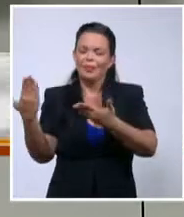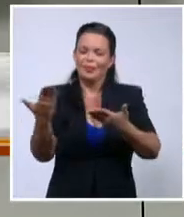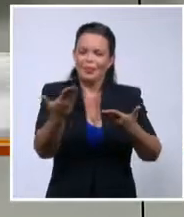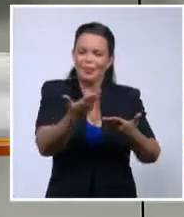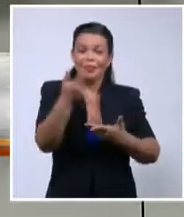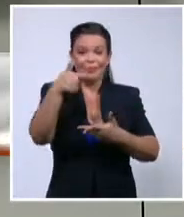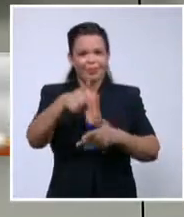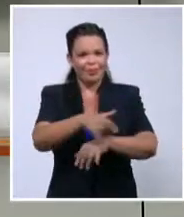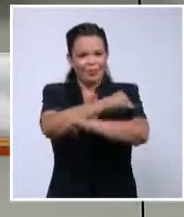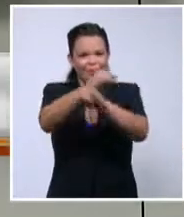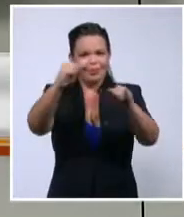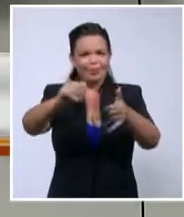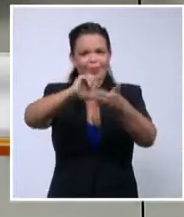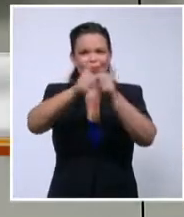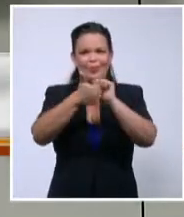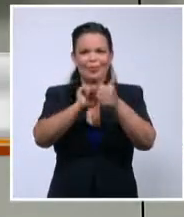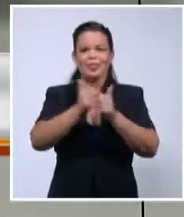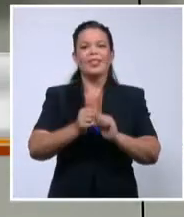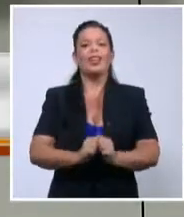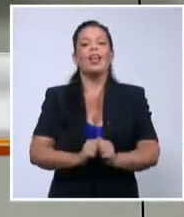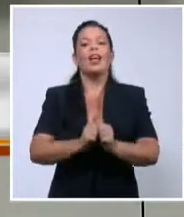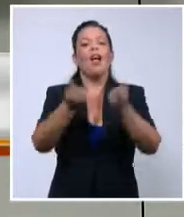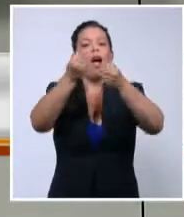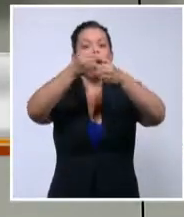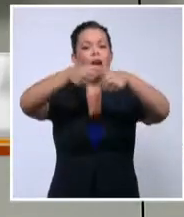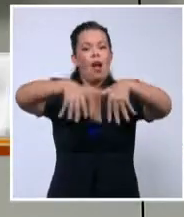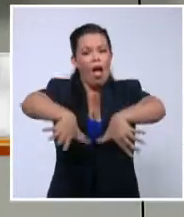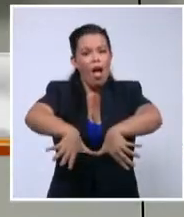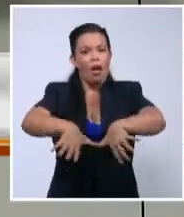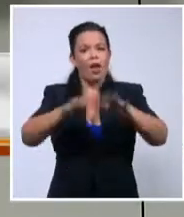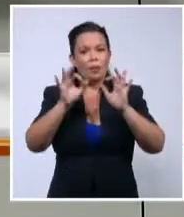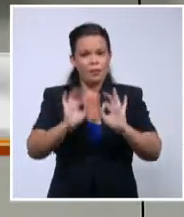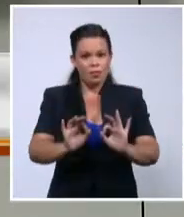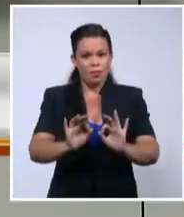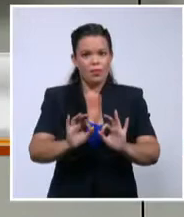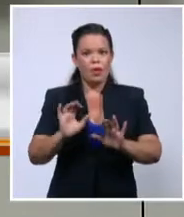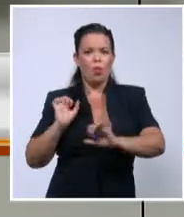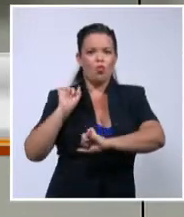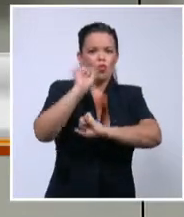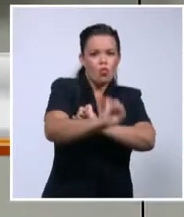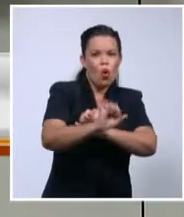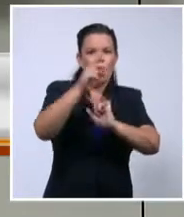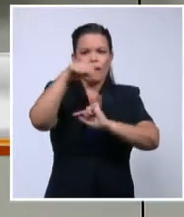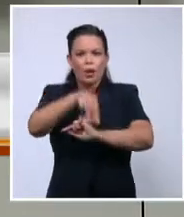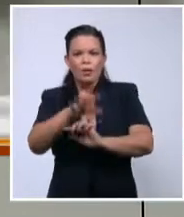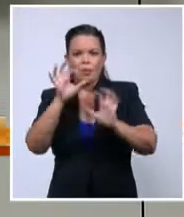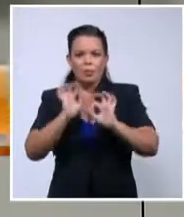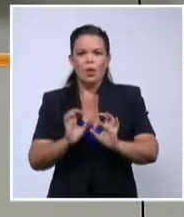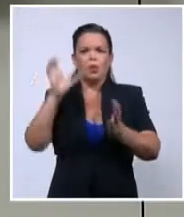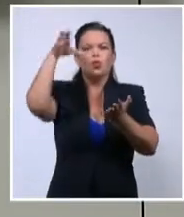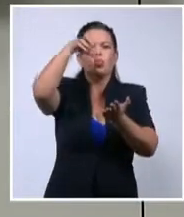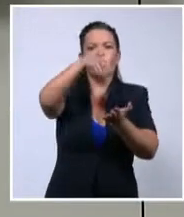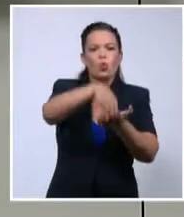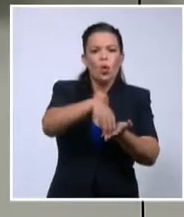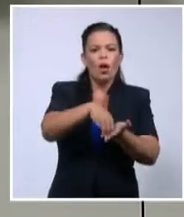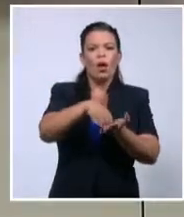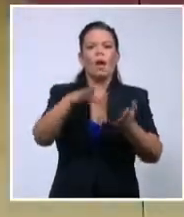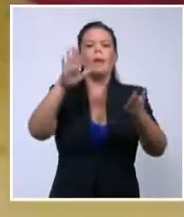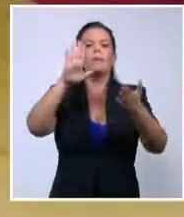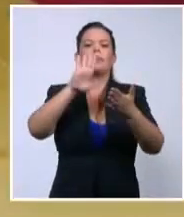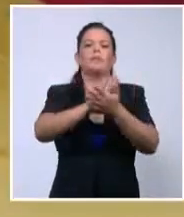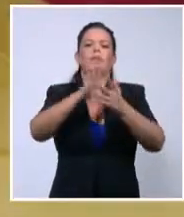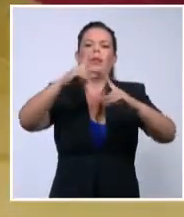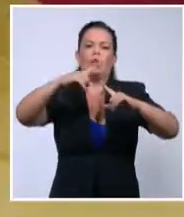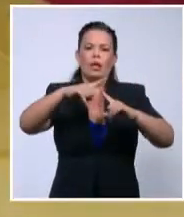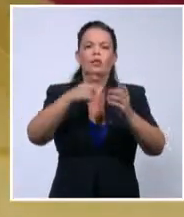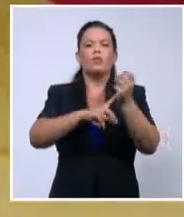Con la actualidad deportiva, la Gala Nacional del Judo se celebró hoy en el gimnasio Antonio Nores de la ciudad de Cárdenas, en Matanzas. Andy